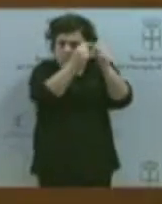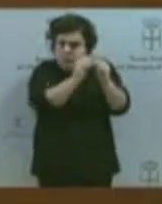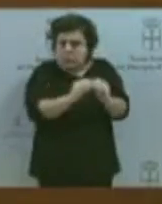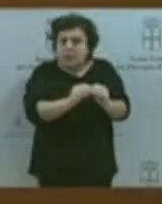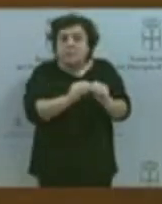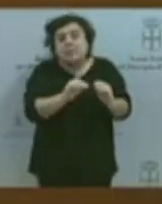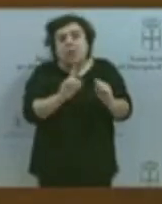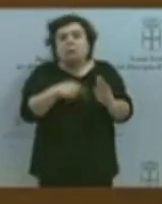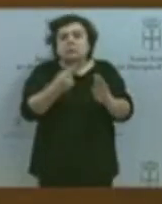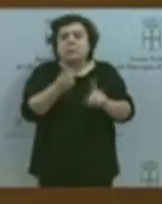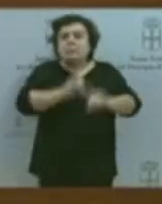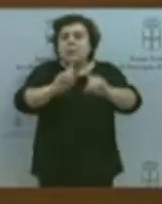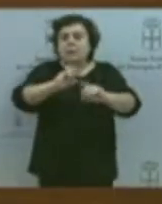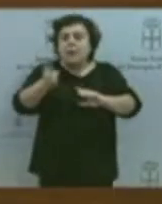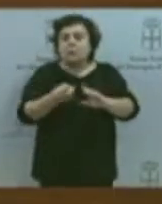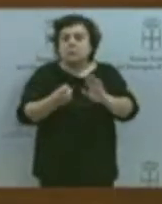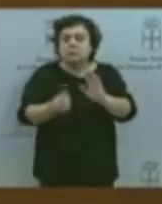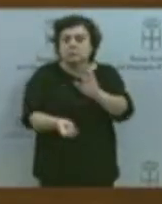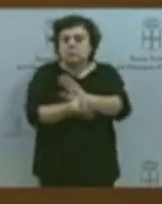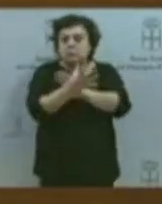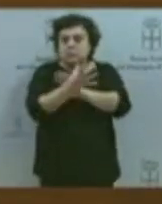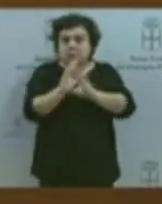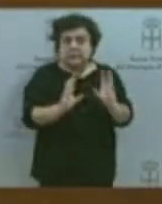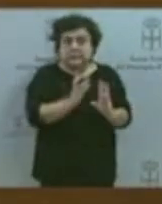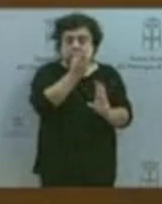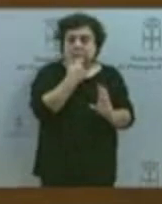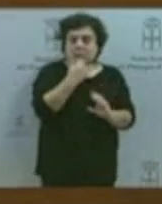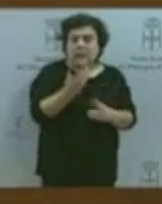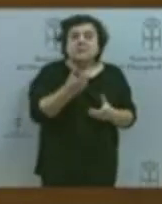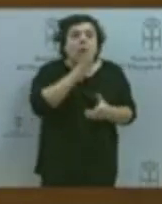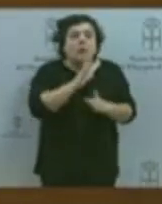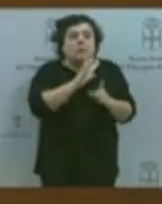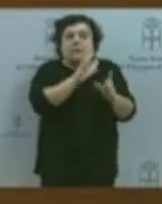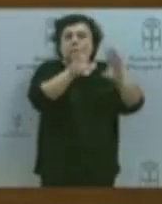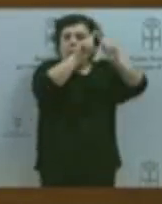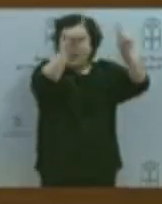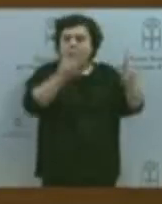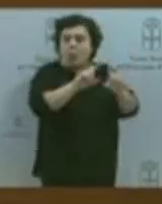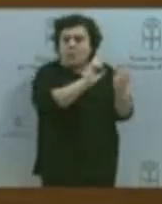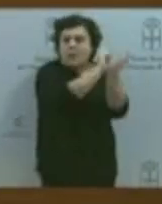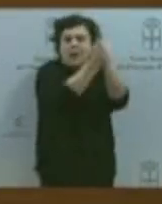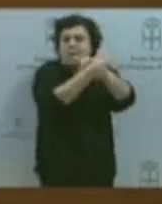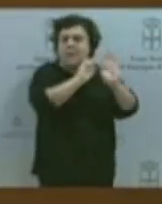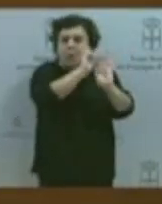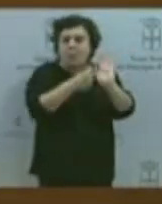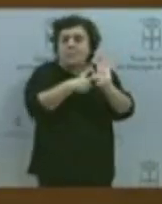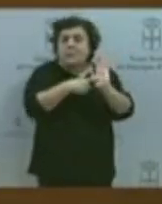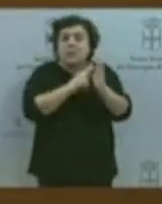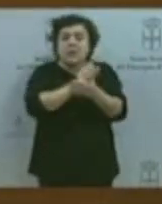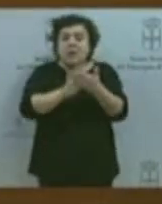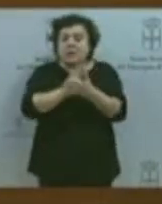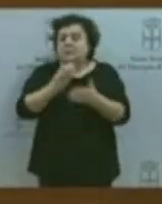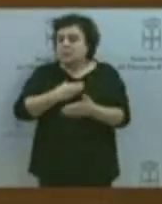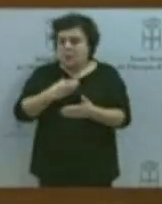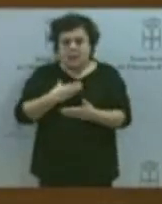completo, pero hay que buscar todos los materiales y hablamos con los alcaldes, no se preocupe. Yo tengo diálogo con todos